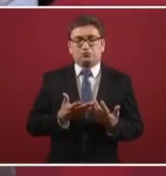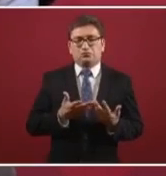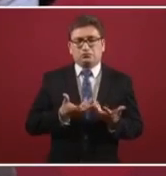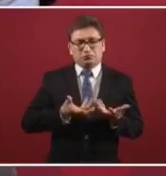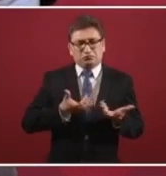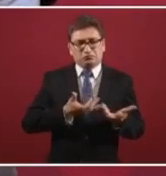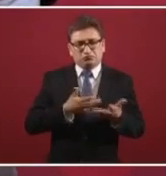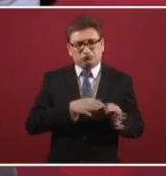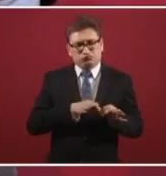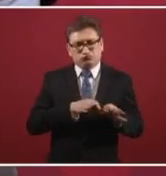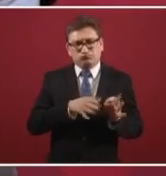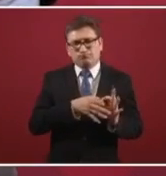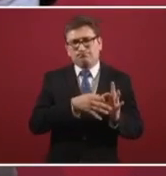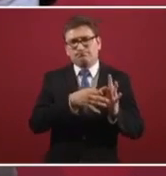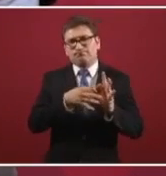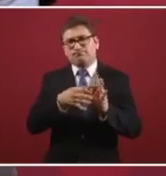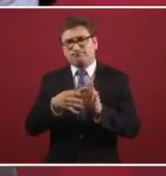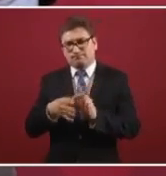actúa